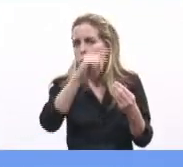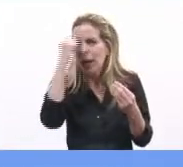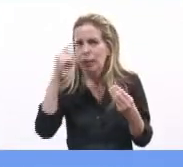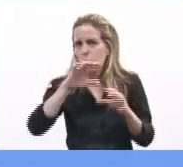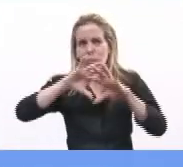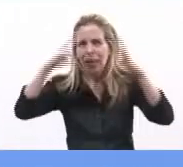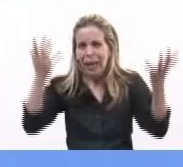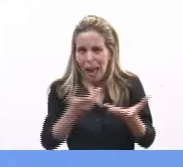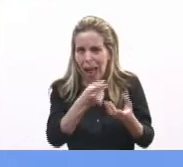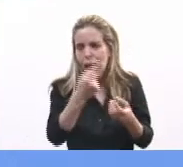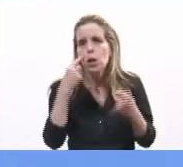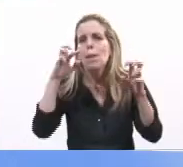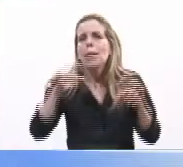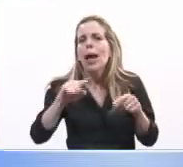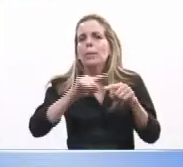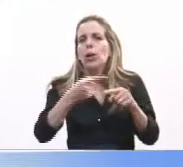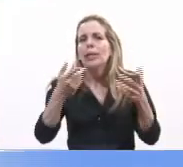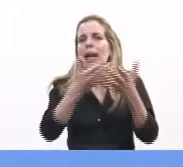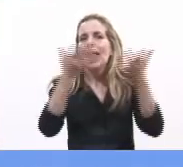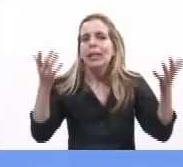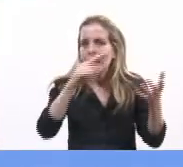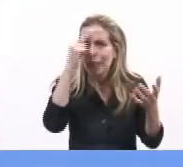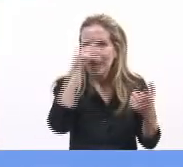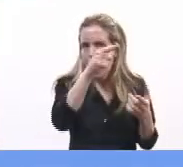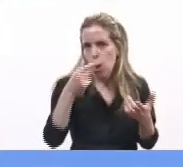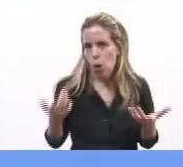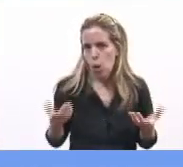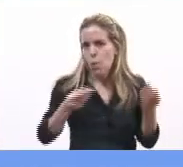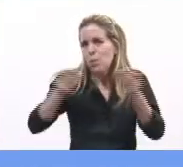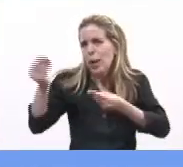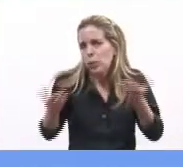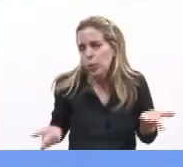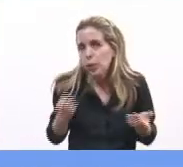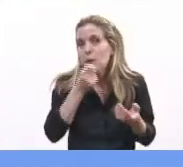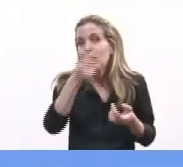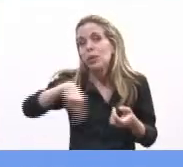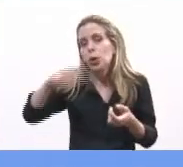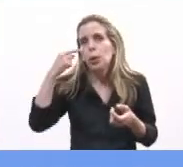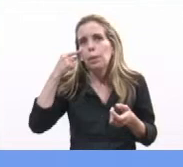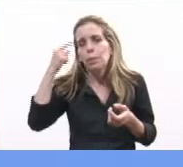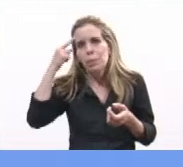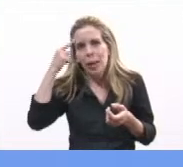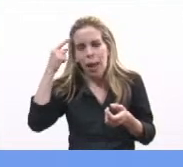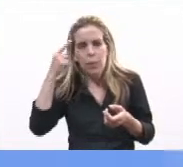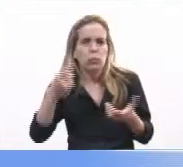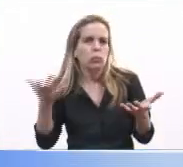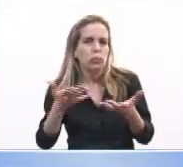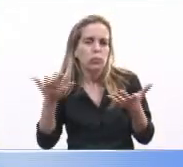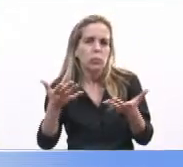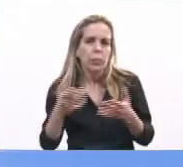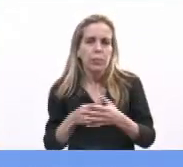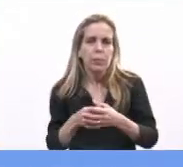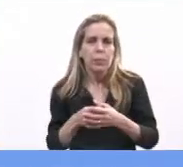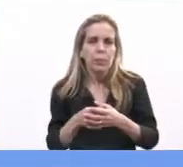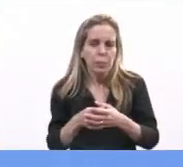las políticas de estados que hacen a estas cosas por ejemplo si nosotros miráramos en todas las escuelas